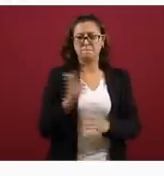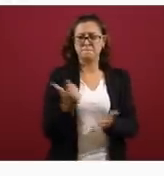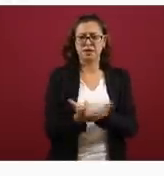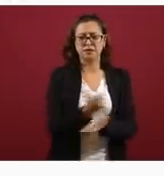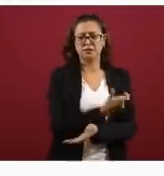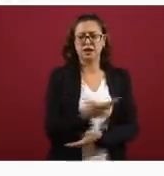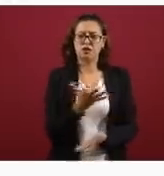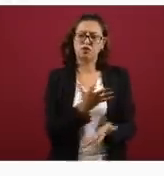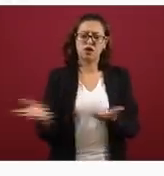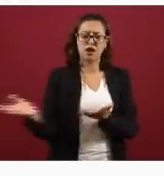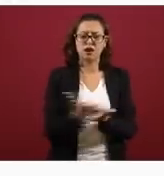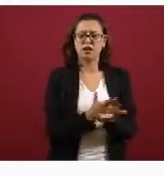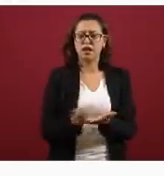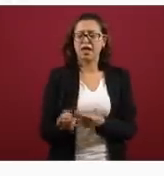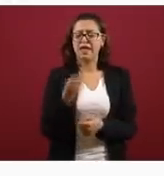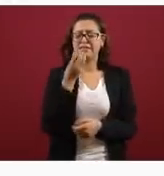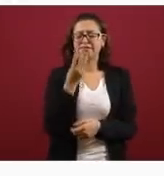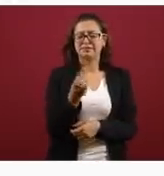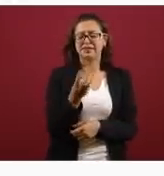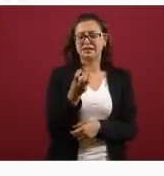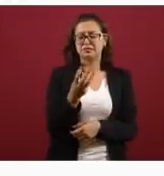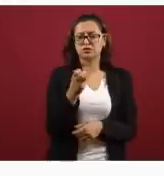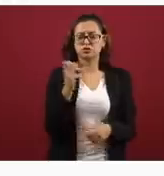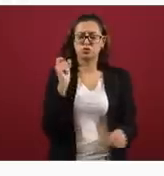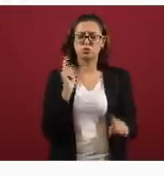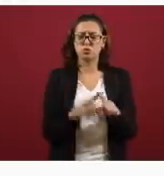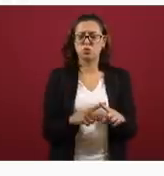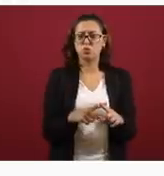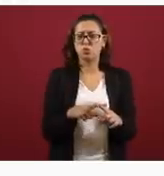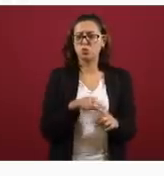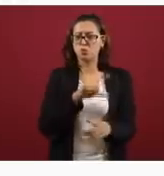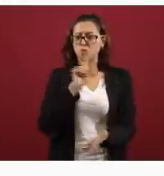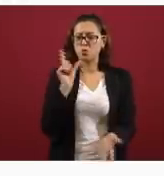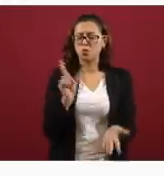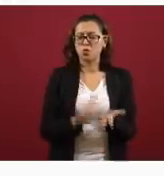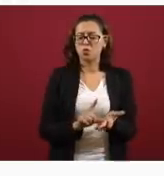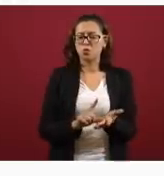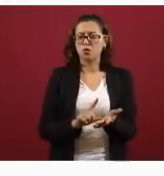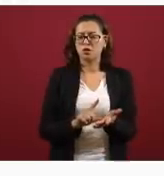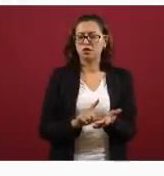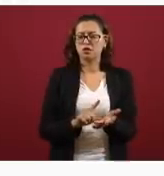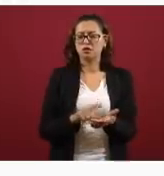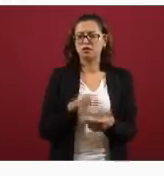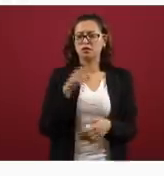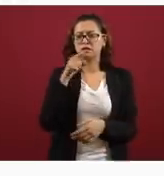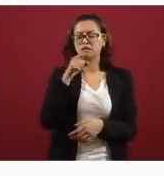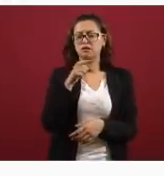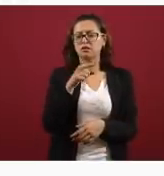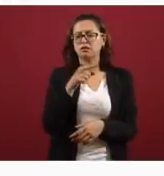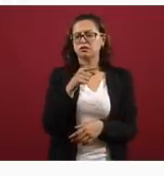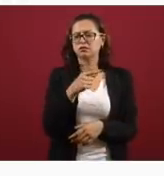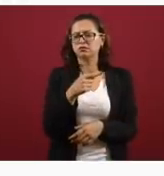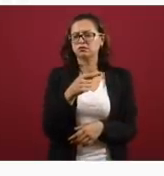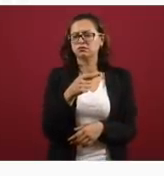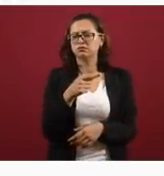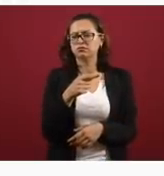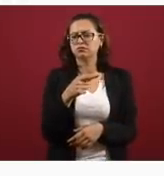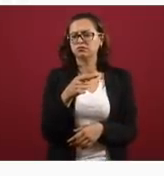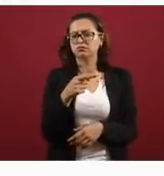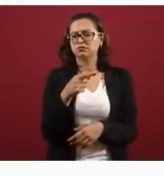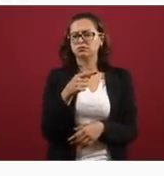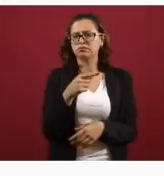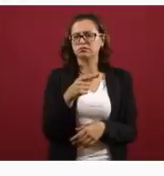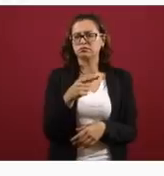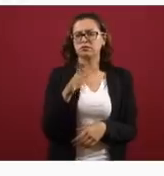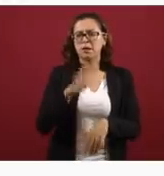3 pesos 40 centavos en Benito Juárez, BP, estaciones y servicios energéticos. Mientras que el margen más bajo y más